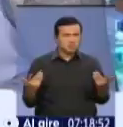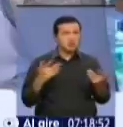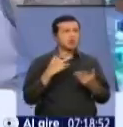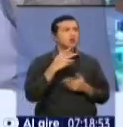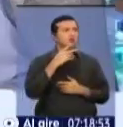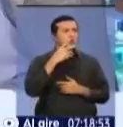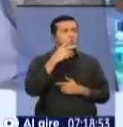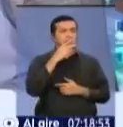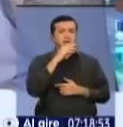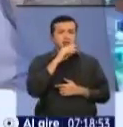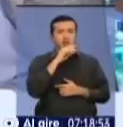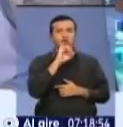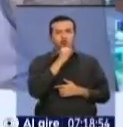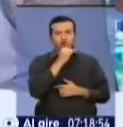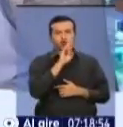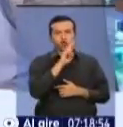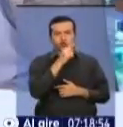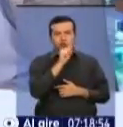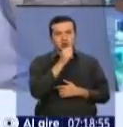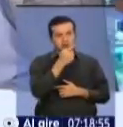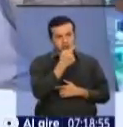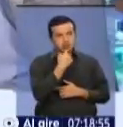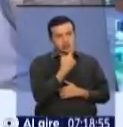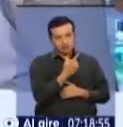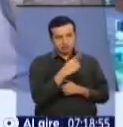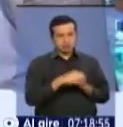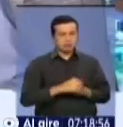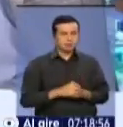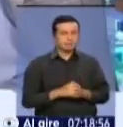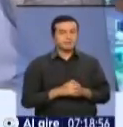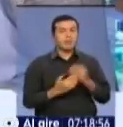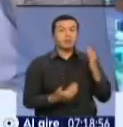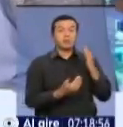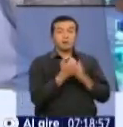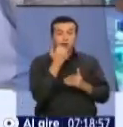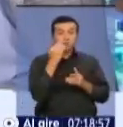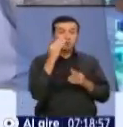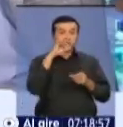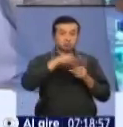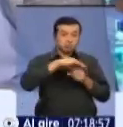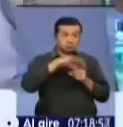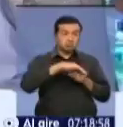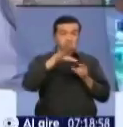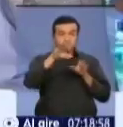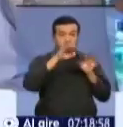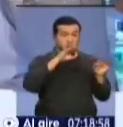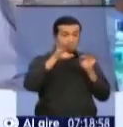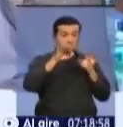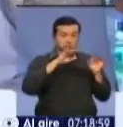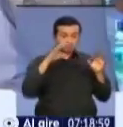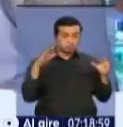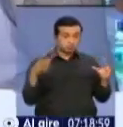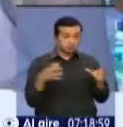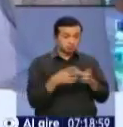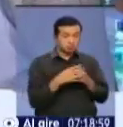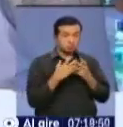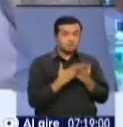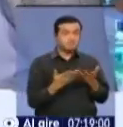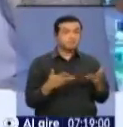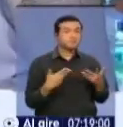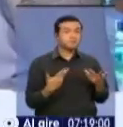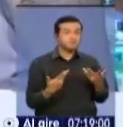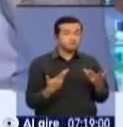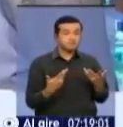Jorge Zavala me dice que esa nueva conformación a través de elección popular